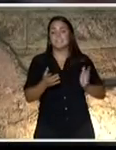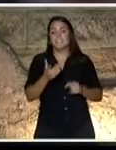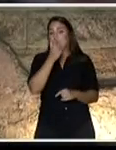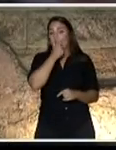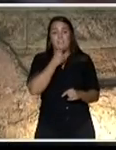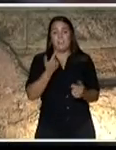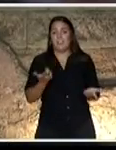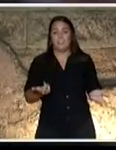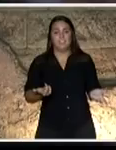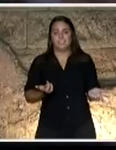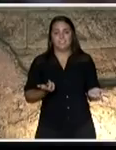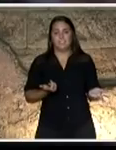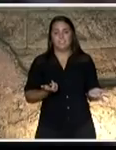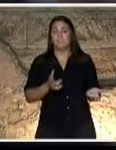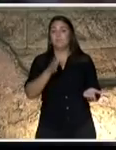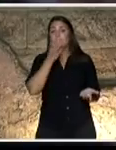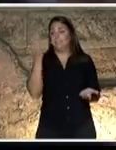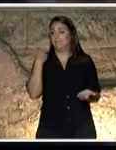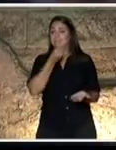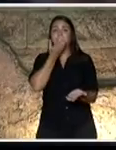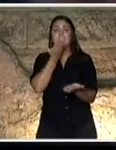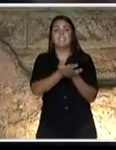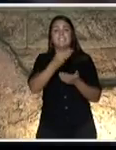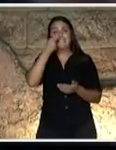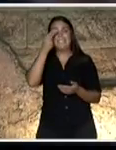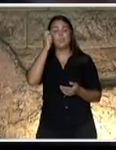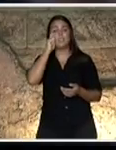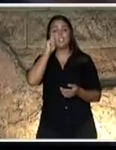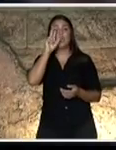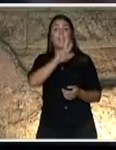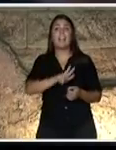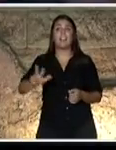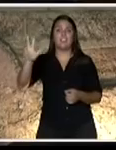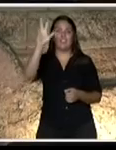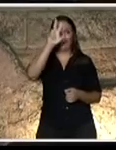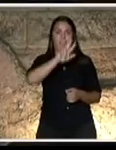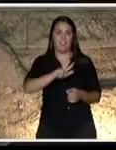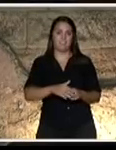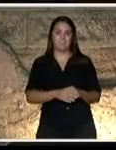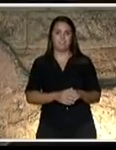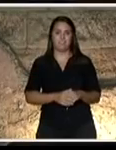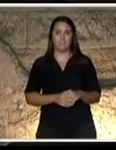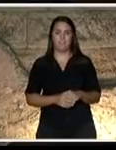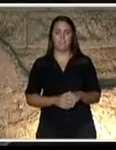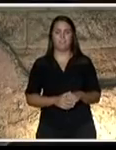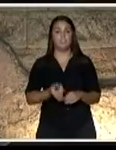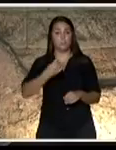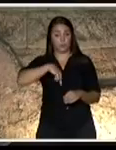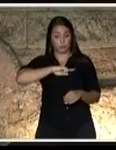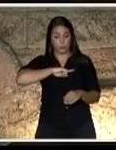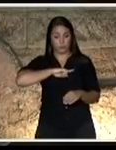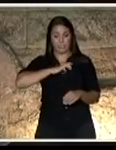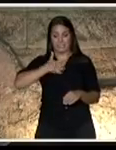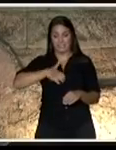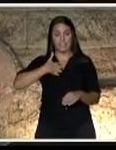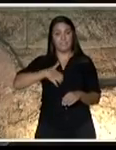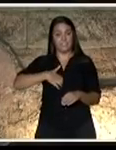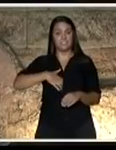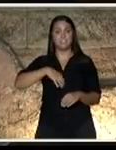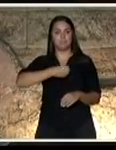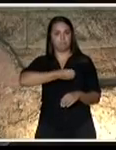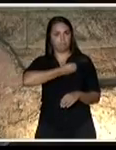Sencillamente porque ha sido declarada de interés turístico nacional. Nosotros, allá en Sevilla,